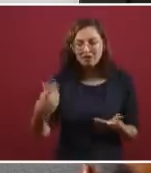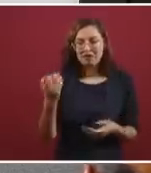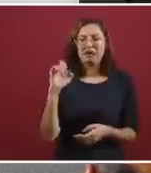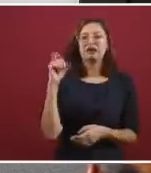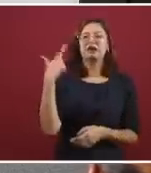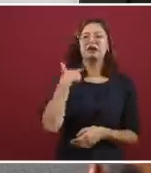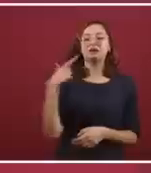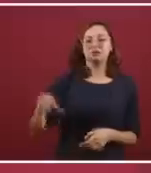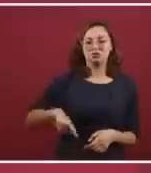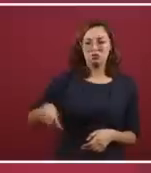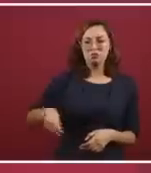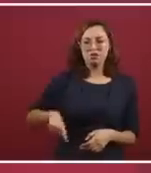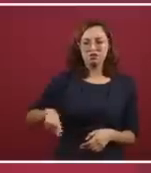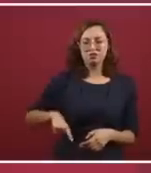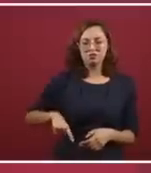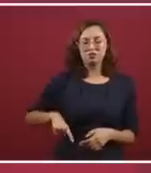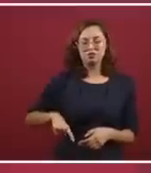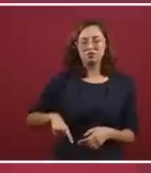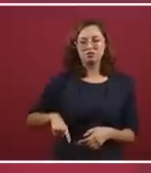d